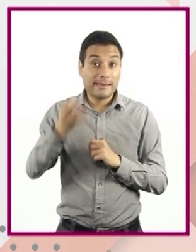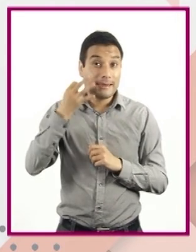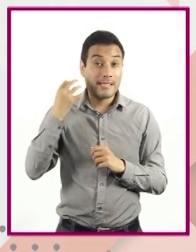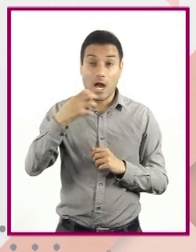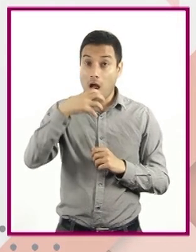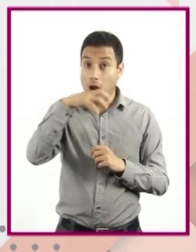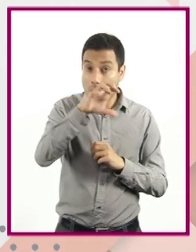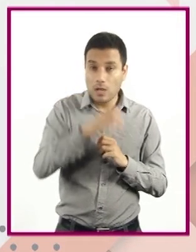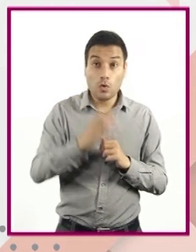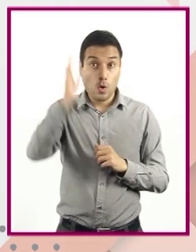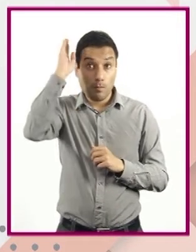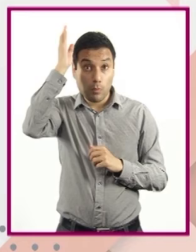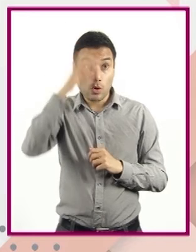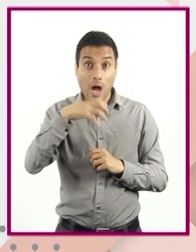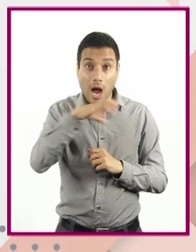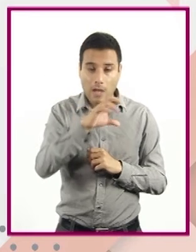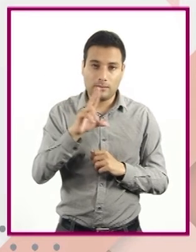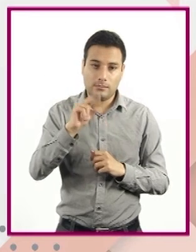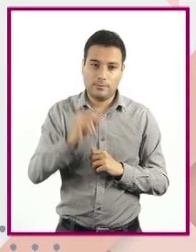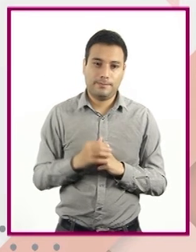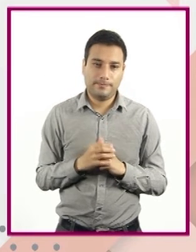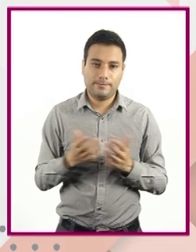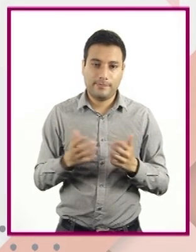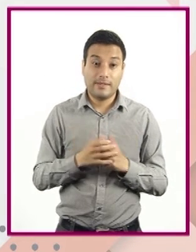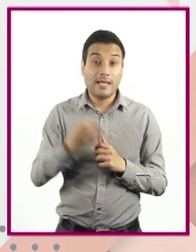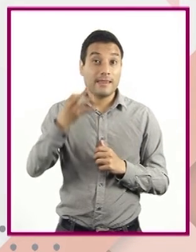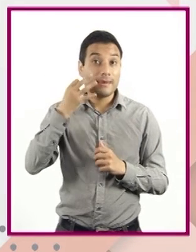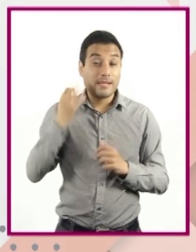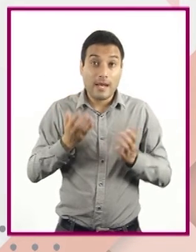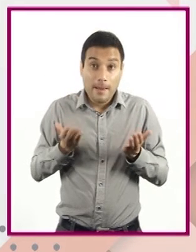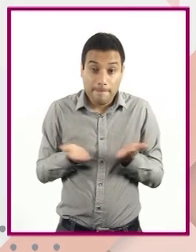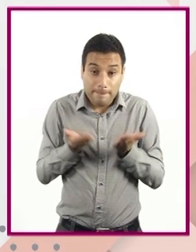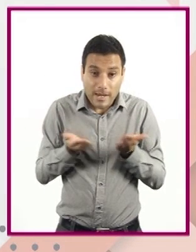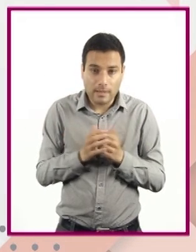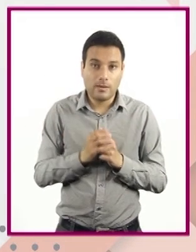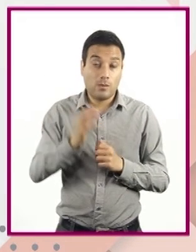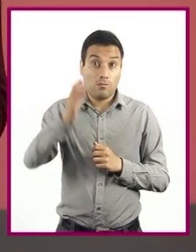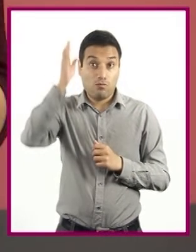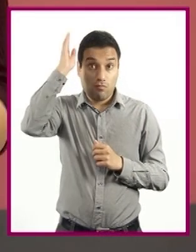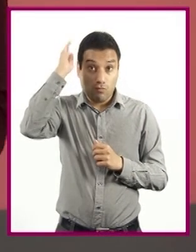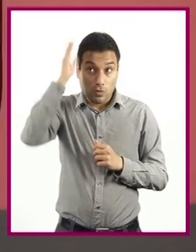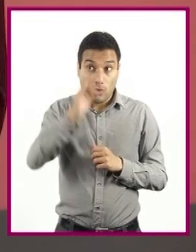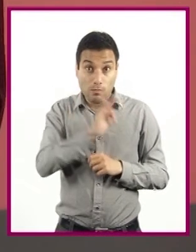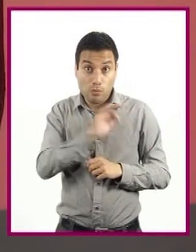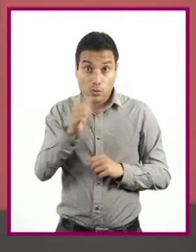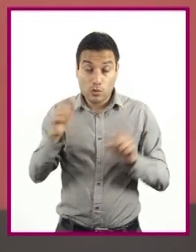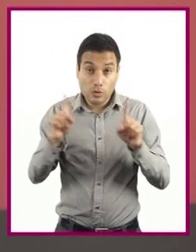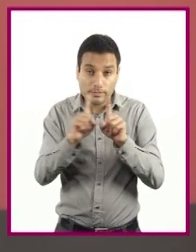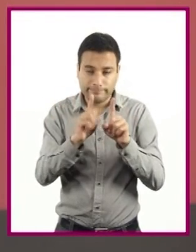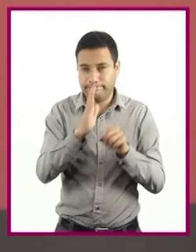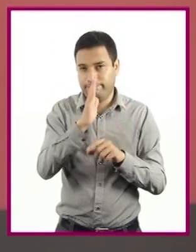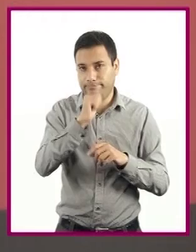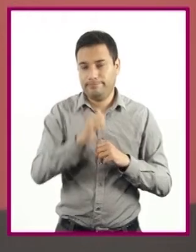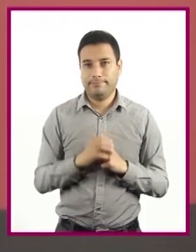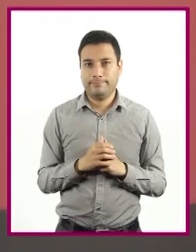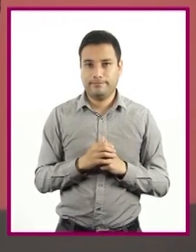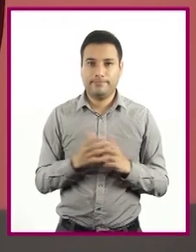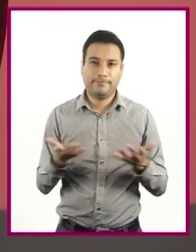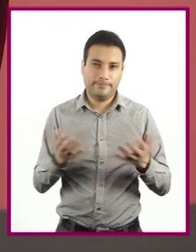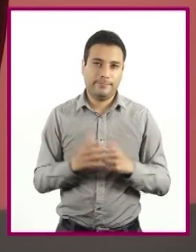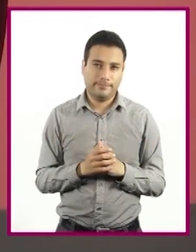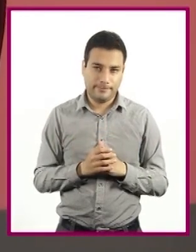no rebuzna burro o donde tigre pone baile, burro no saca pareja, oportunamente conservando